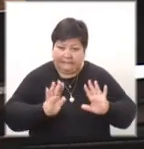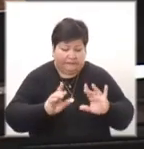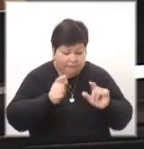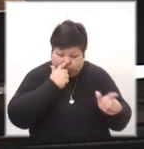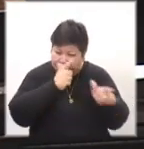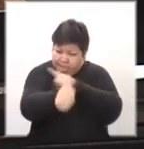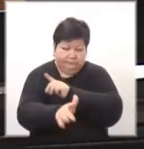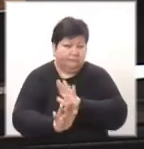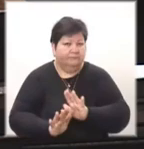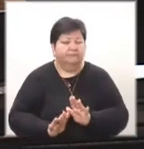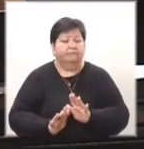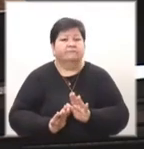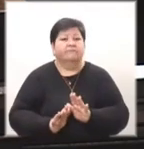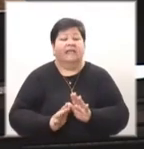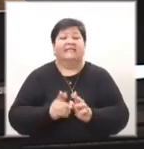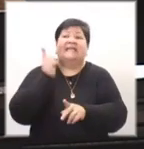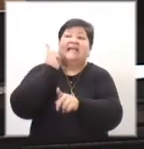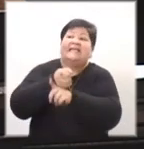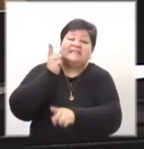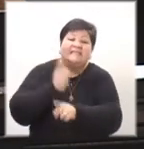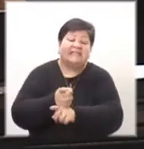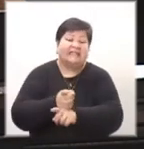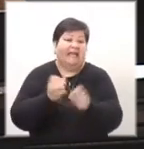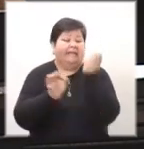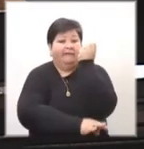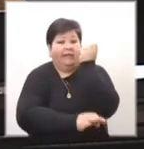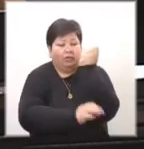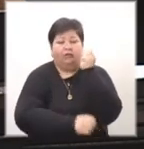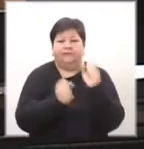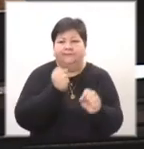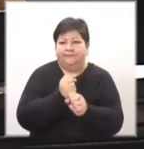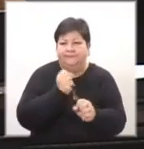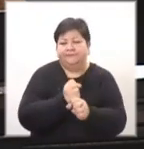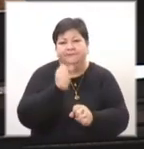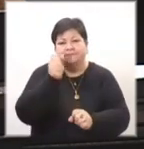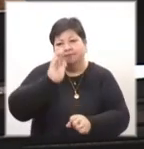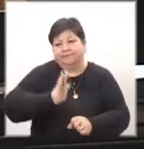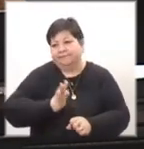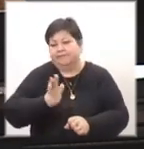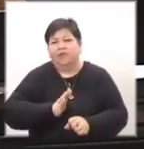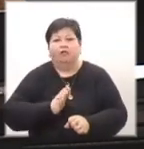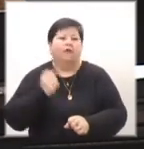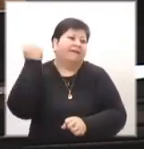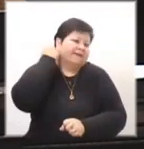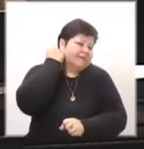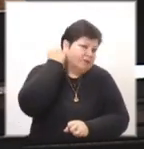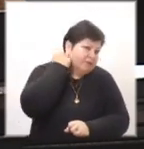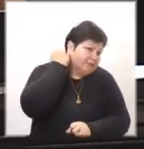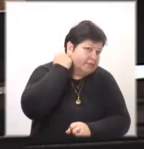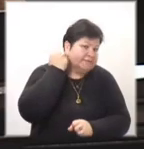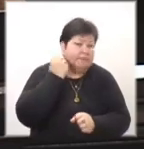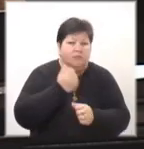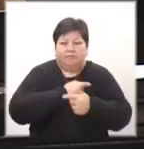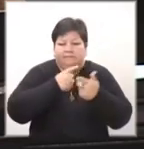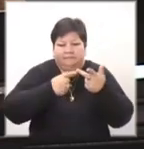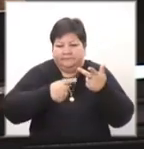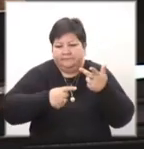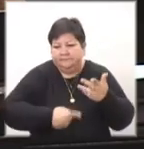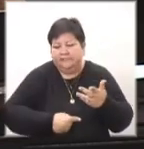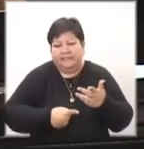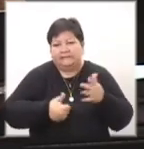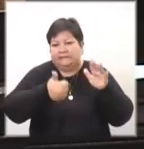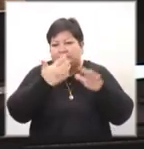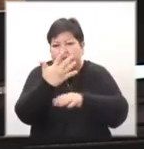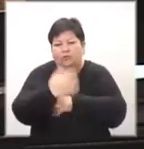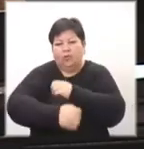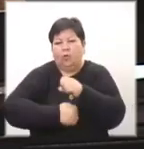Se le exige a una trabajadora doméstica, a una cuidadora, a un trabajador de los frigoríficos, entre otros, llegar a los